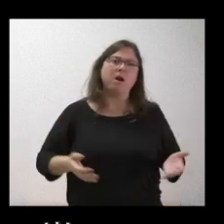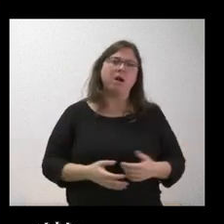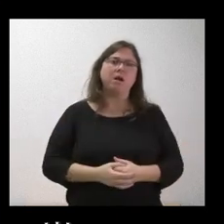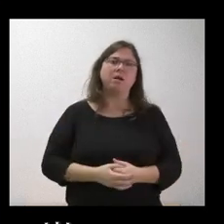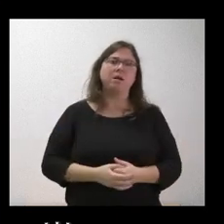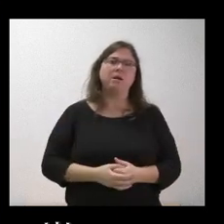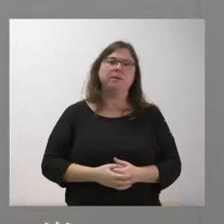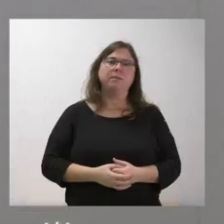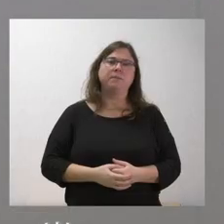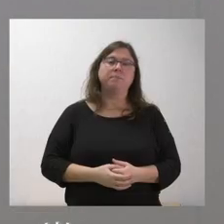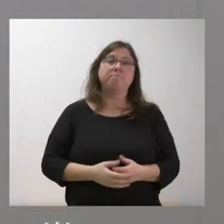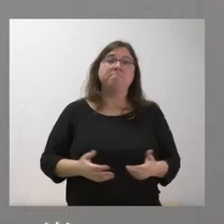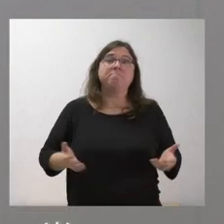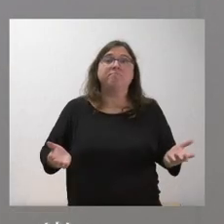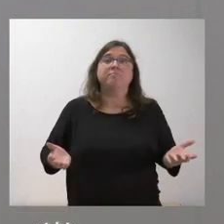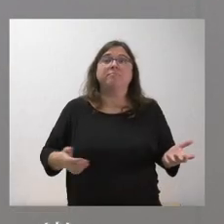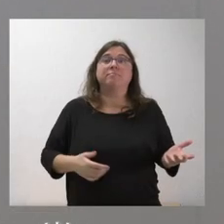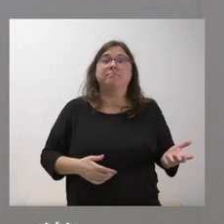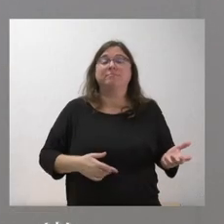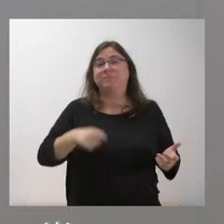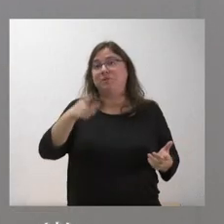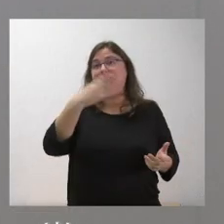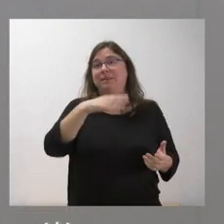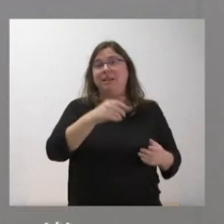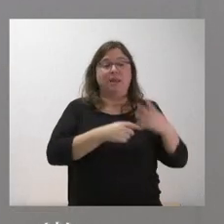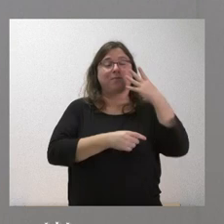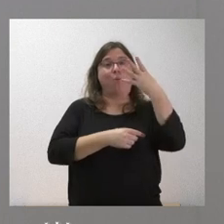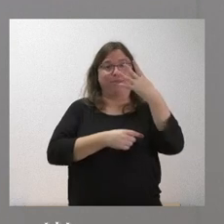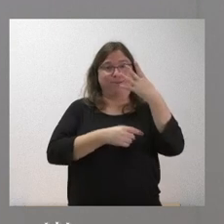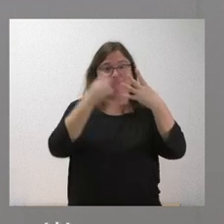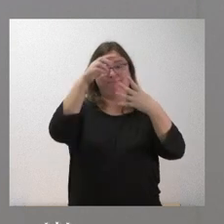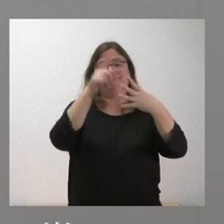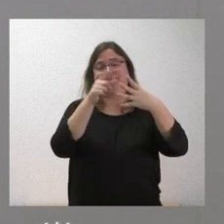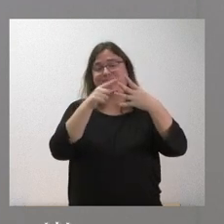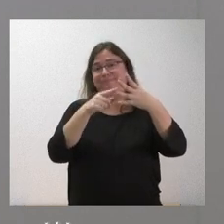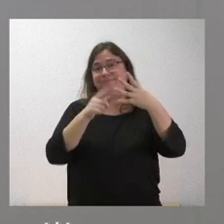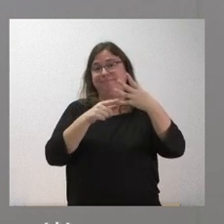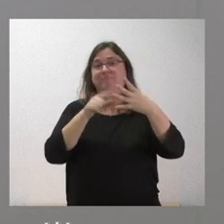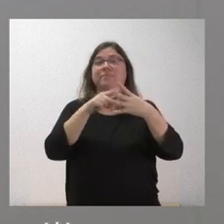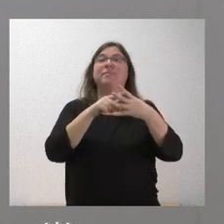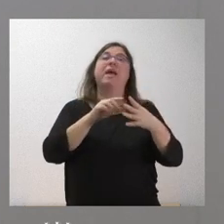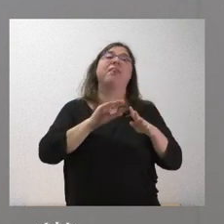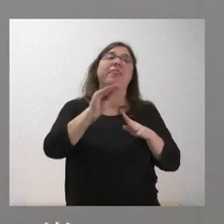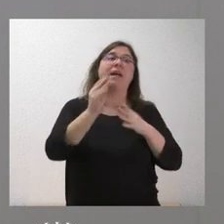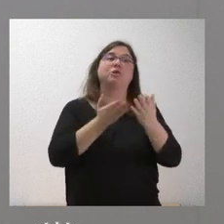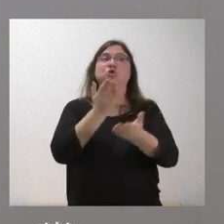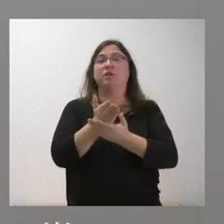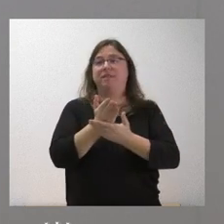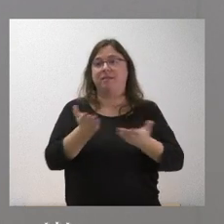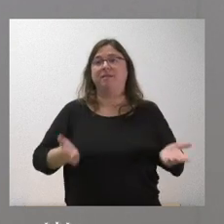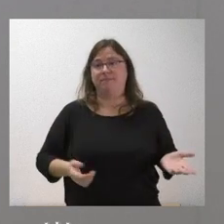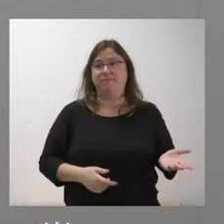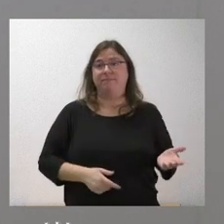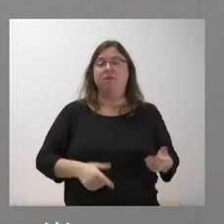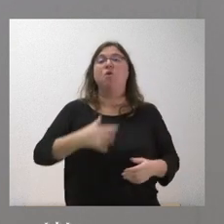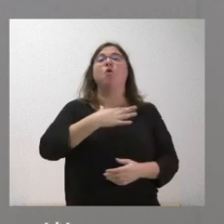nominativa es que como usted comprenderá aquí hay cuatro partes quien otorga las ayudas y quien las solicita la